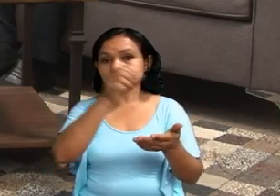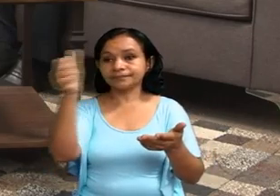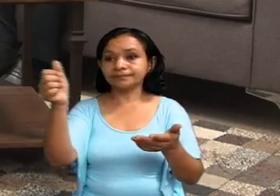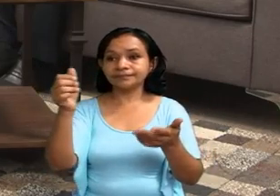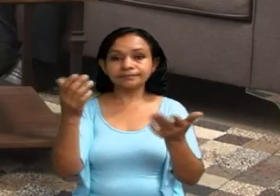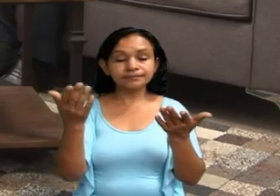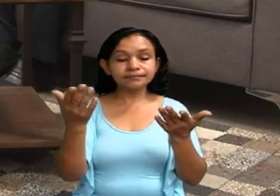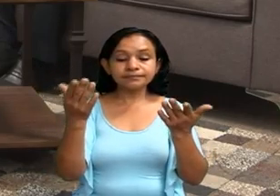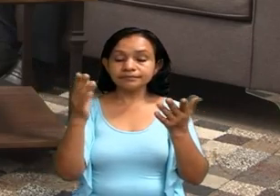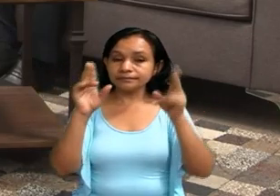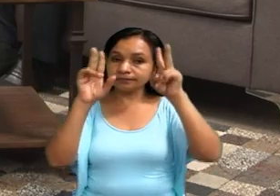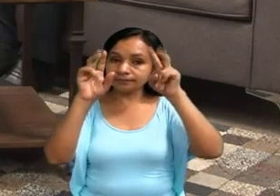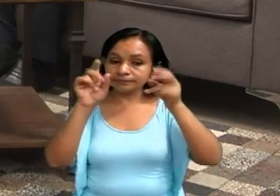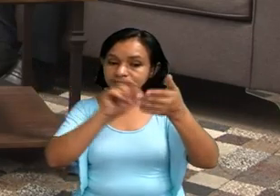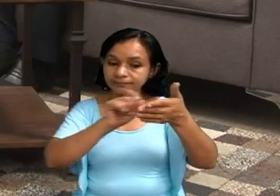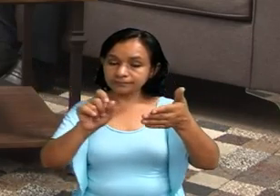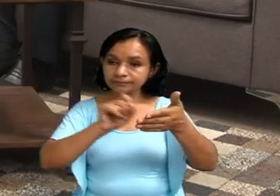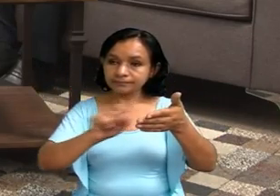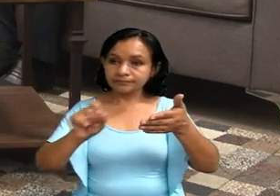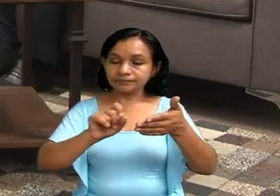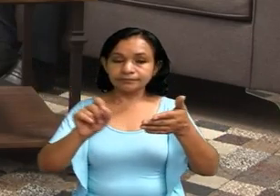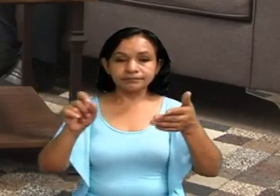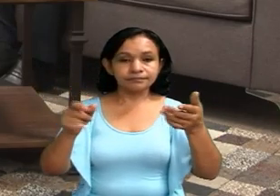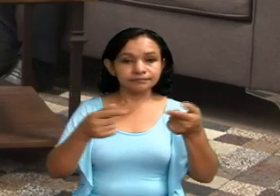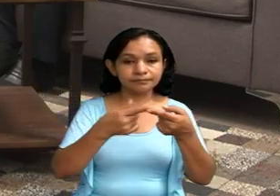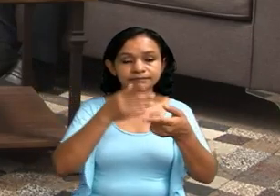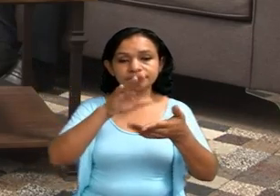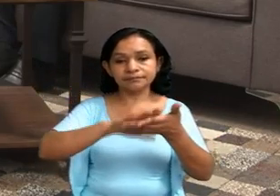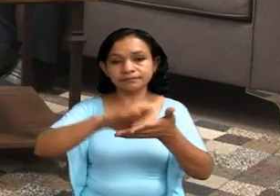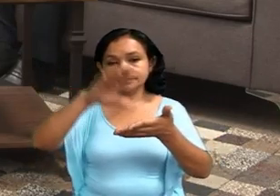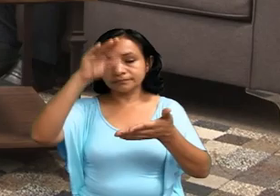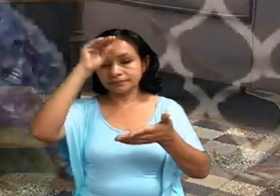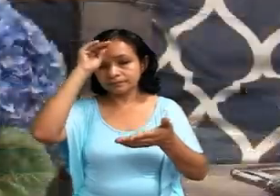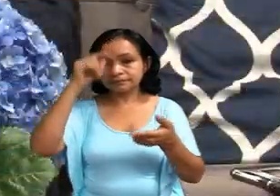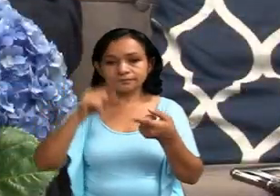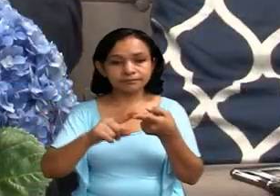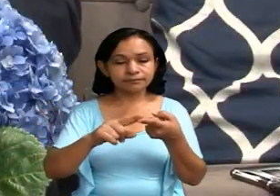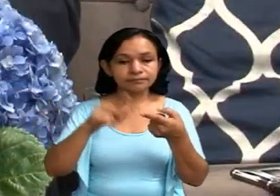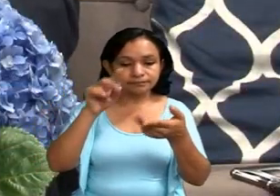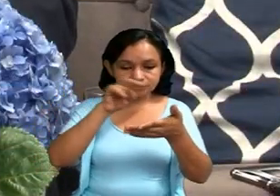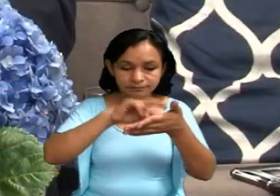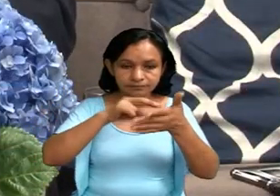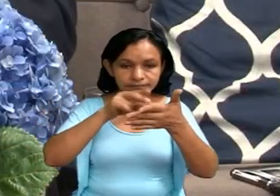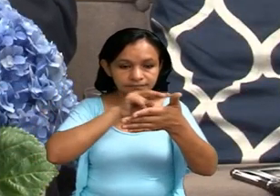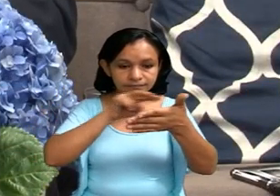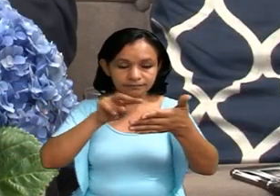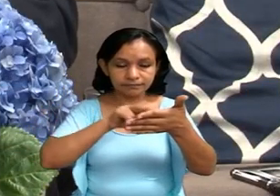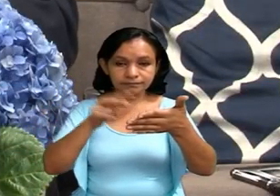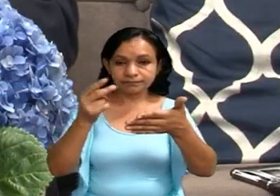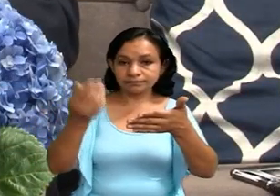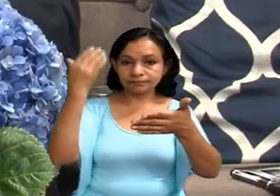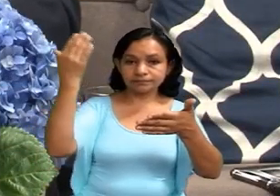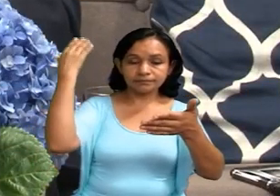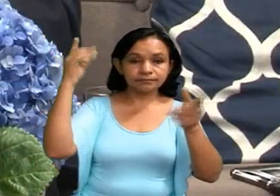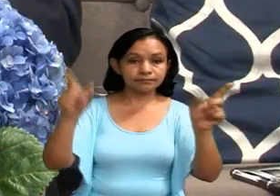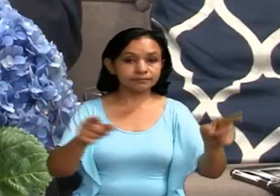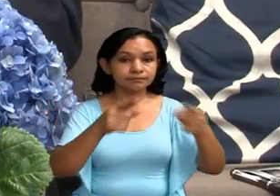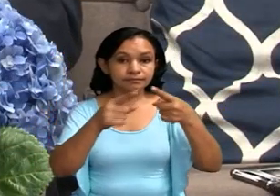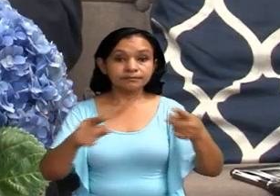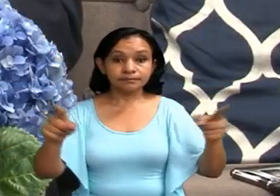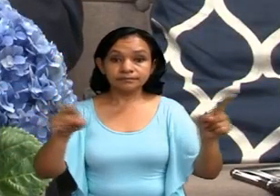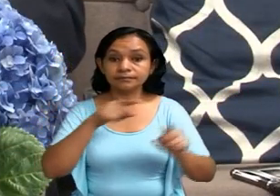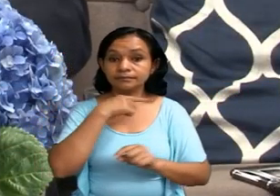parte teórica, que aprendan solfeo, que aprendan teoría, que aprendan historia de la música,